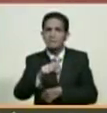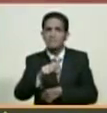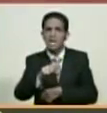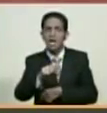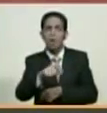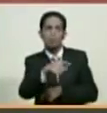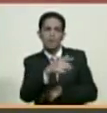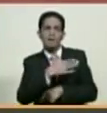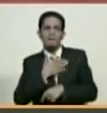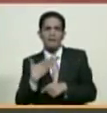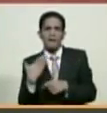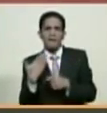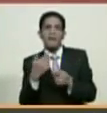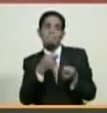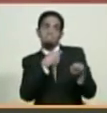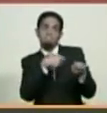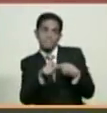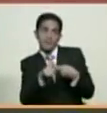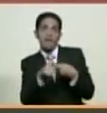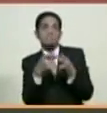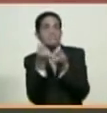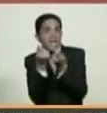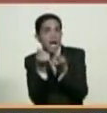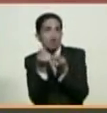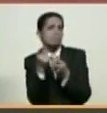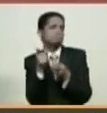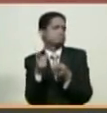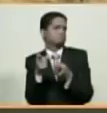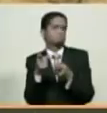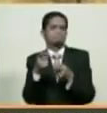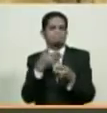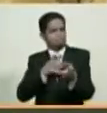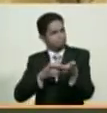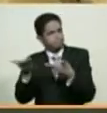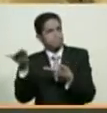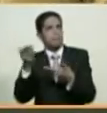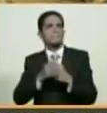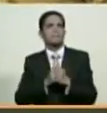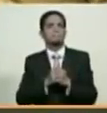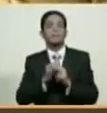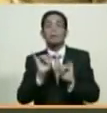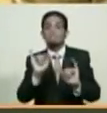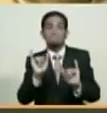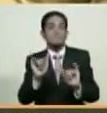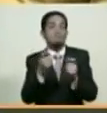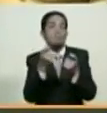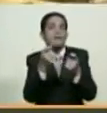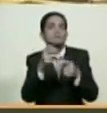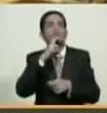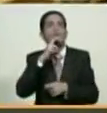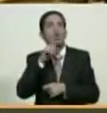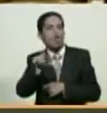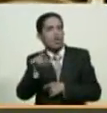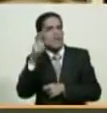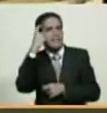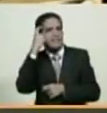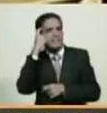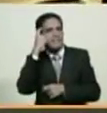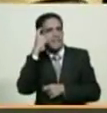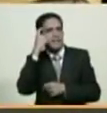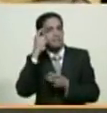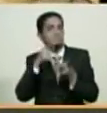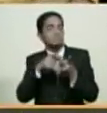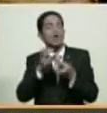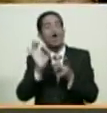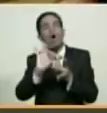su certificado en oro, pues va y lo cambia. ¿A qué precio? Al precio del oro de ese día y al precio